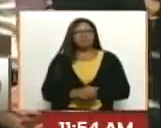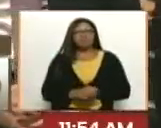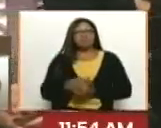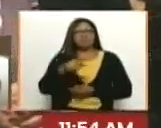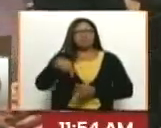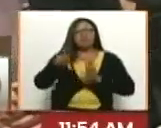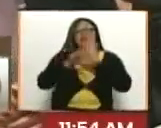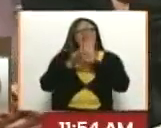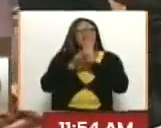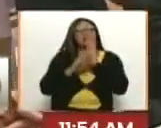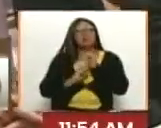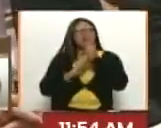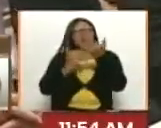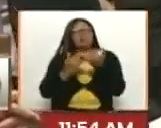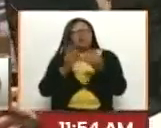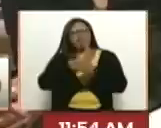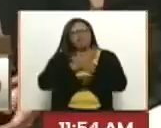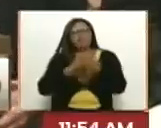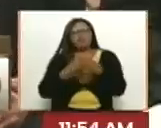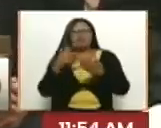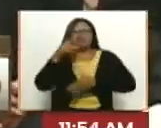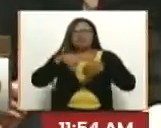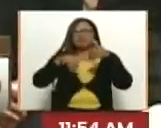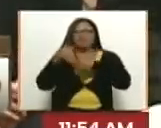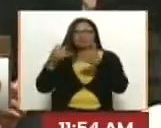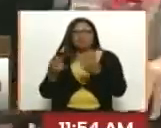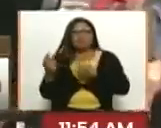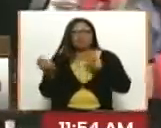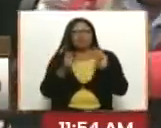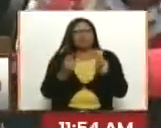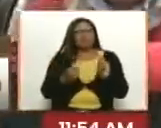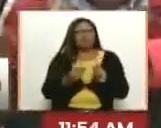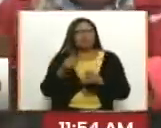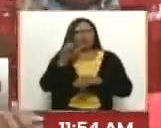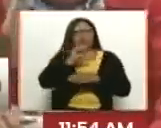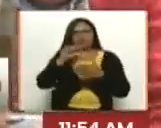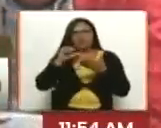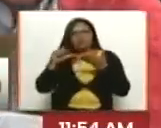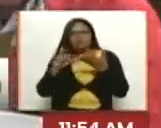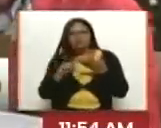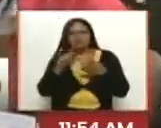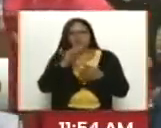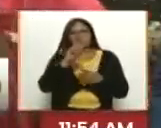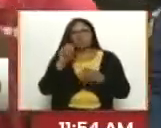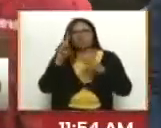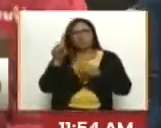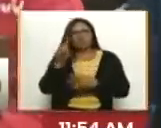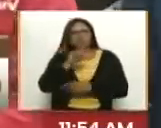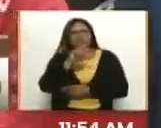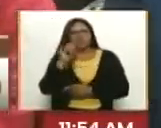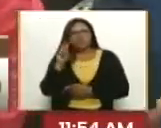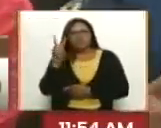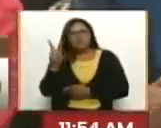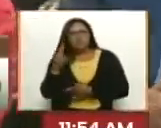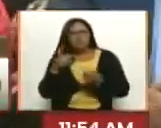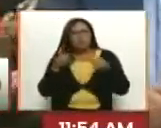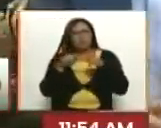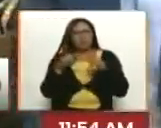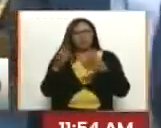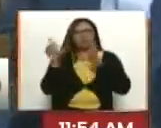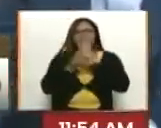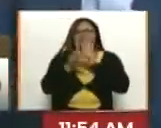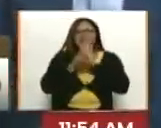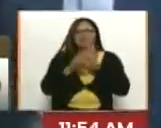ley que rige el Poder Legislativo, el Reglamento Interior y de Debate, el artículo 101 y 102, es obligatorio la consulta pública de las